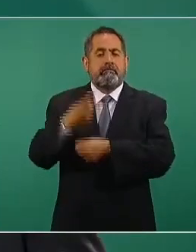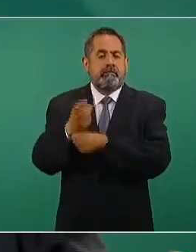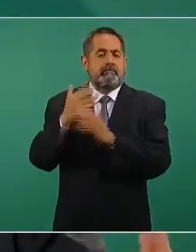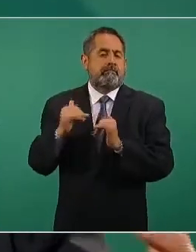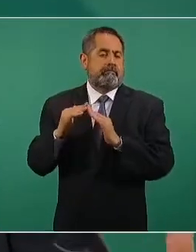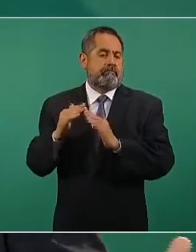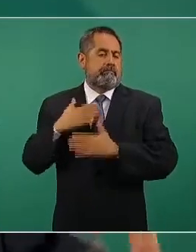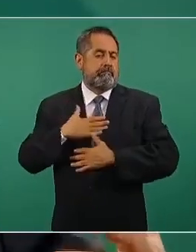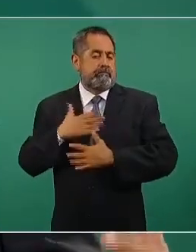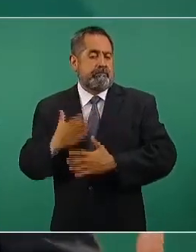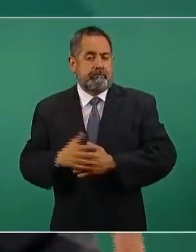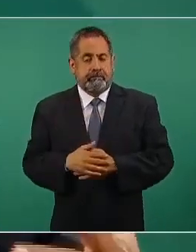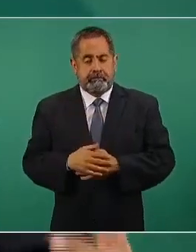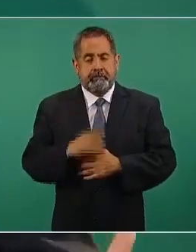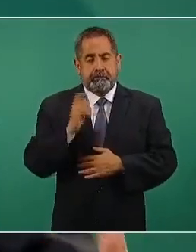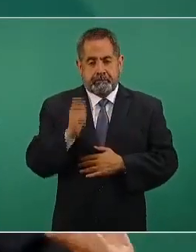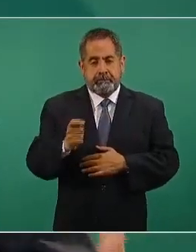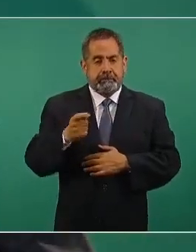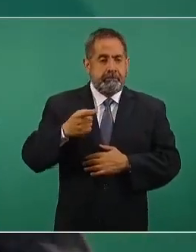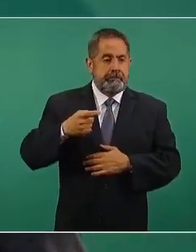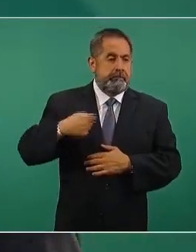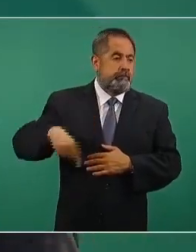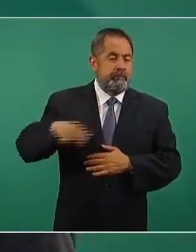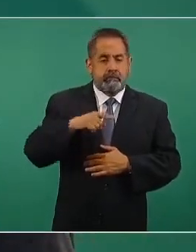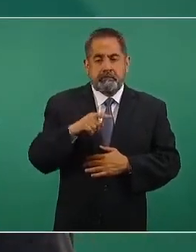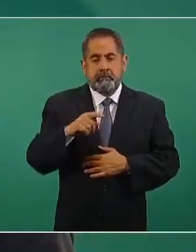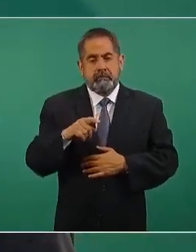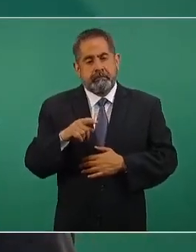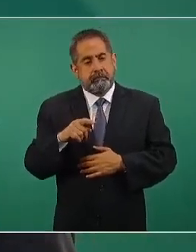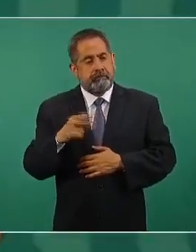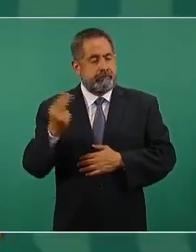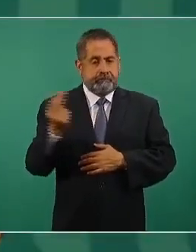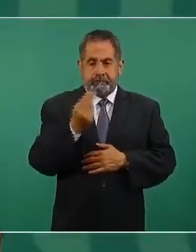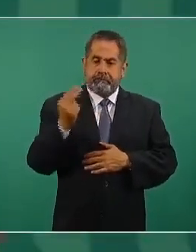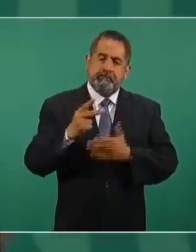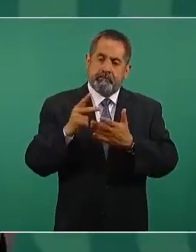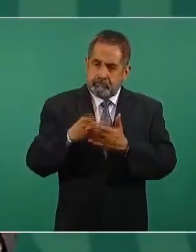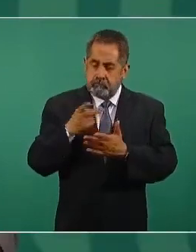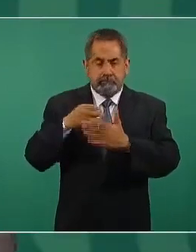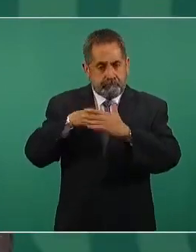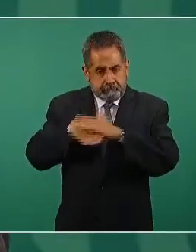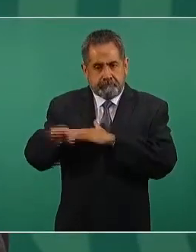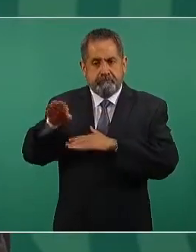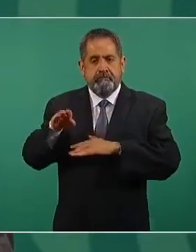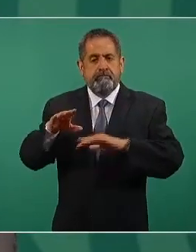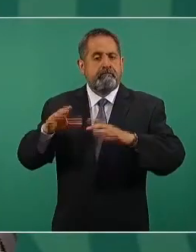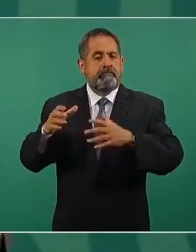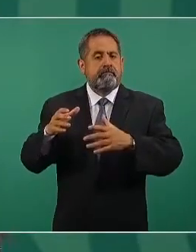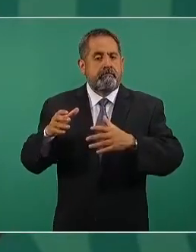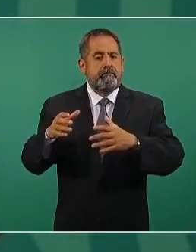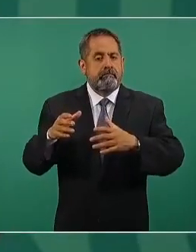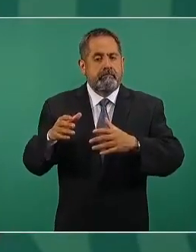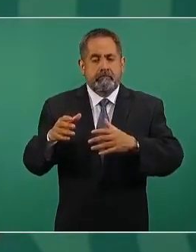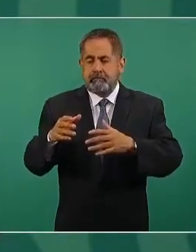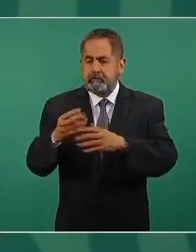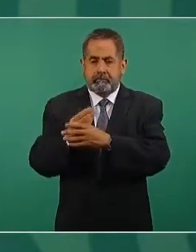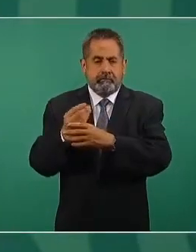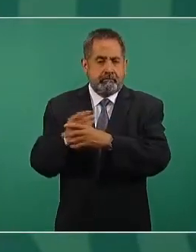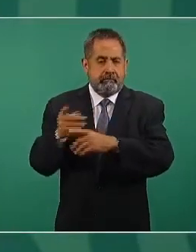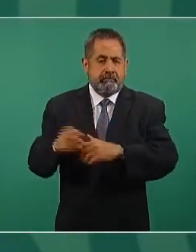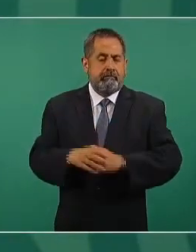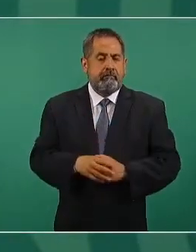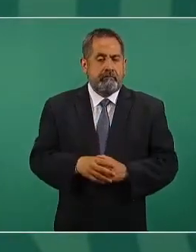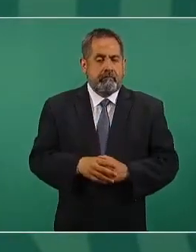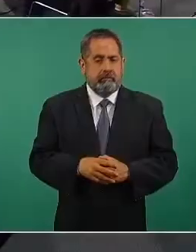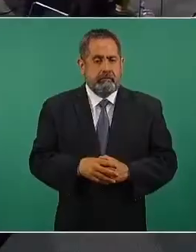Entonces ya necesitamos regresar a las clases presenciales. Entonces,